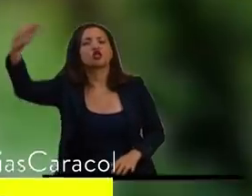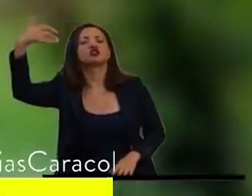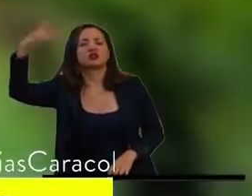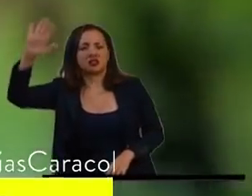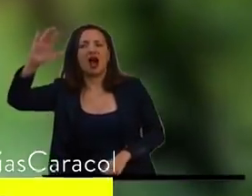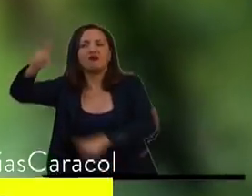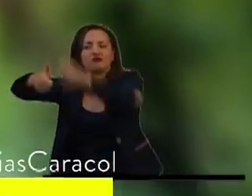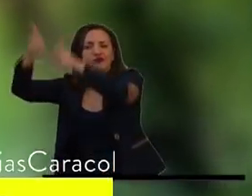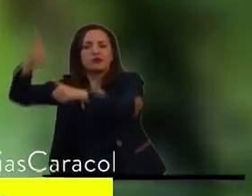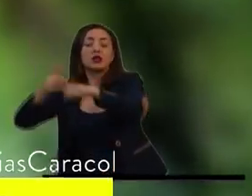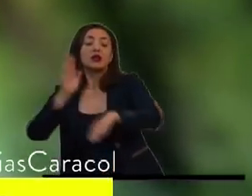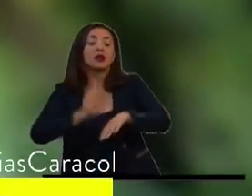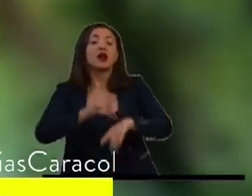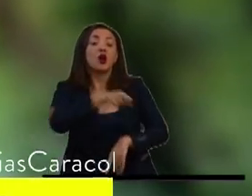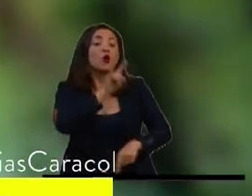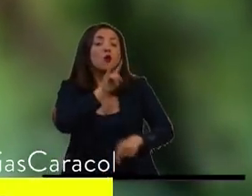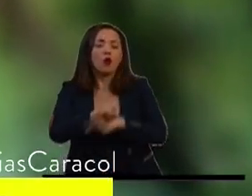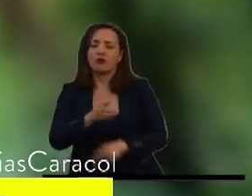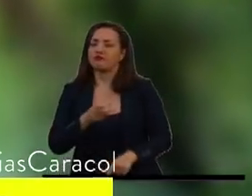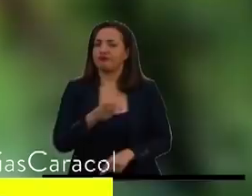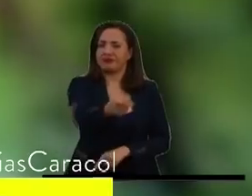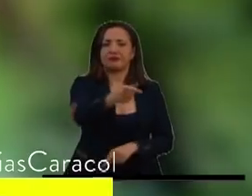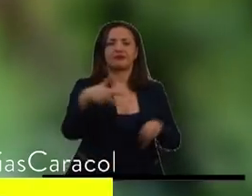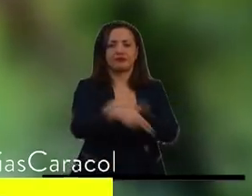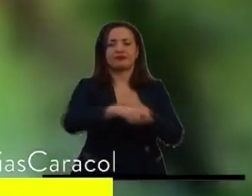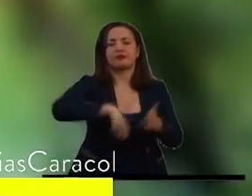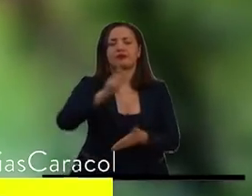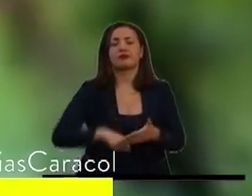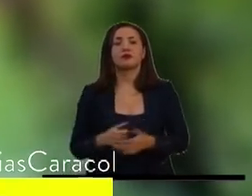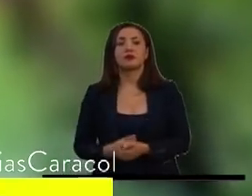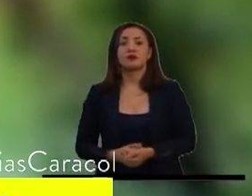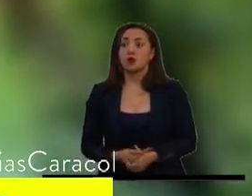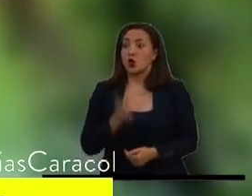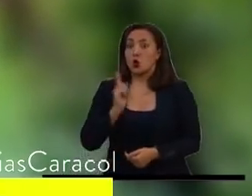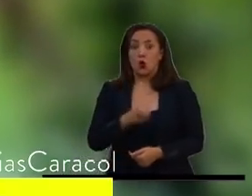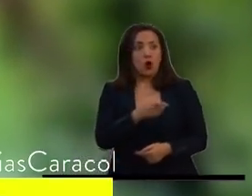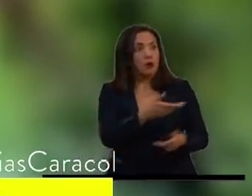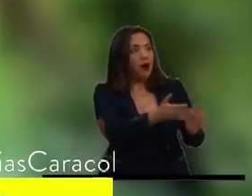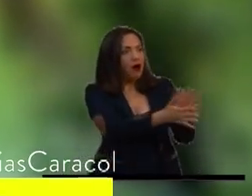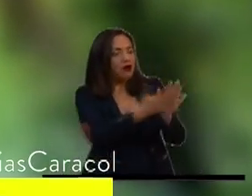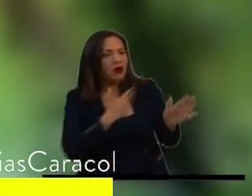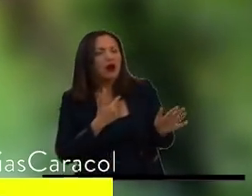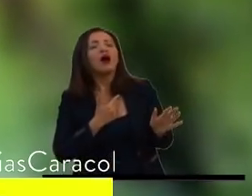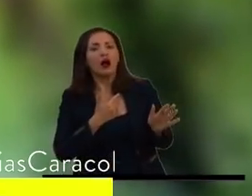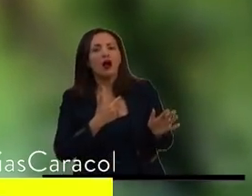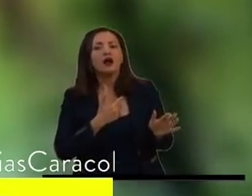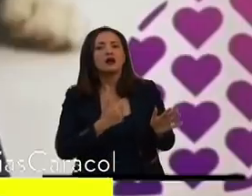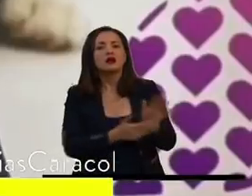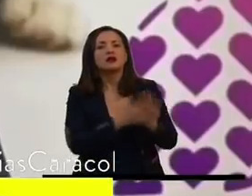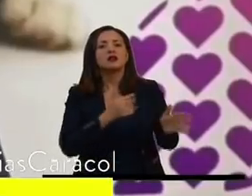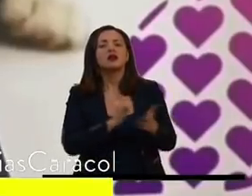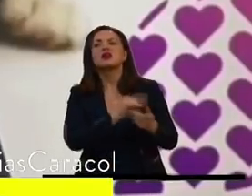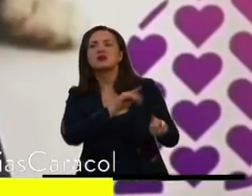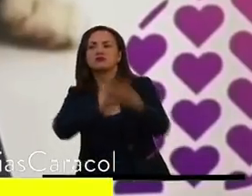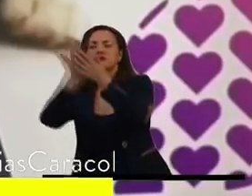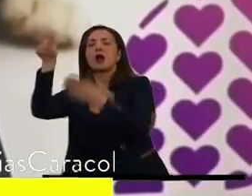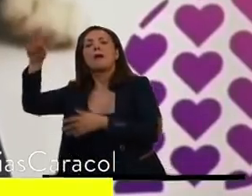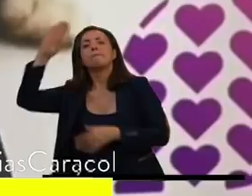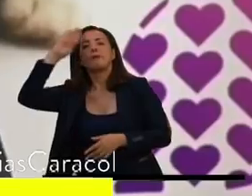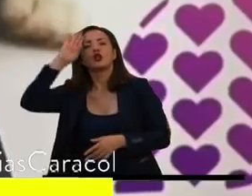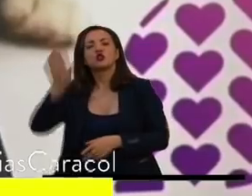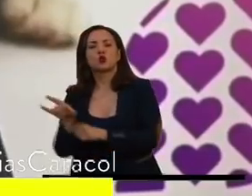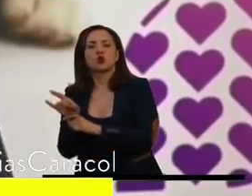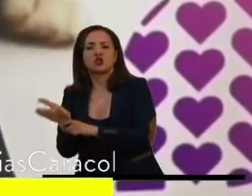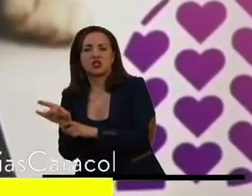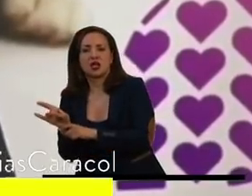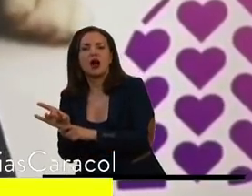cuidador señalado de la agresión fue despedido. Esta denuncia nos la recibió directamente el comandante de policía de Chía, el mayor Jonathan Peña,